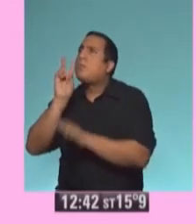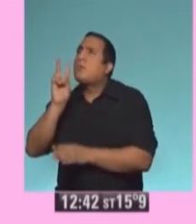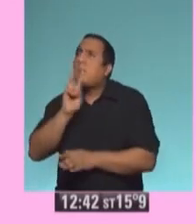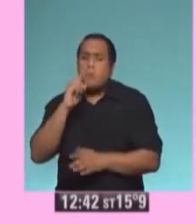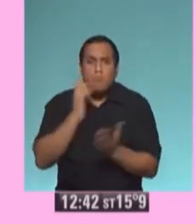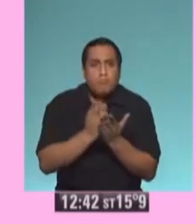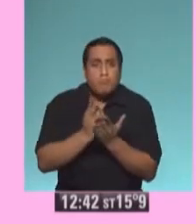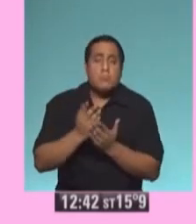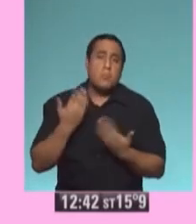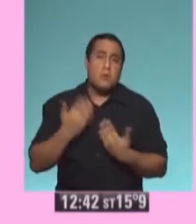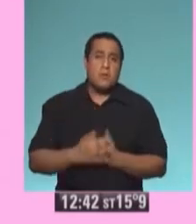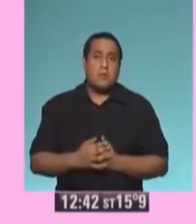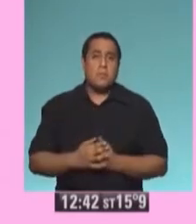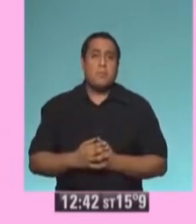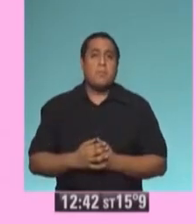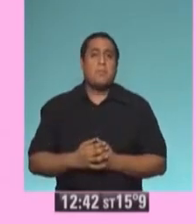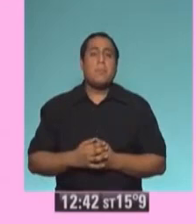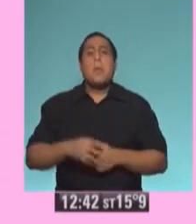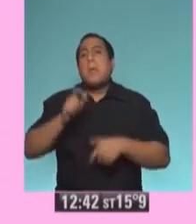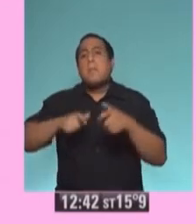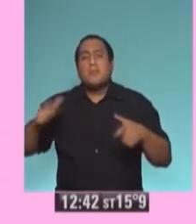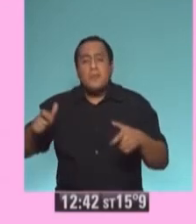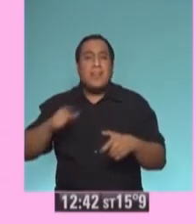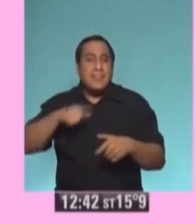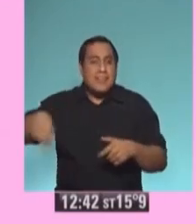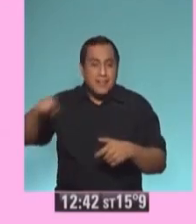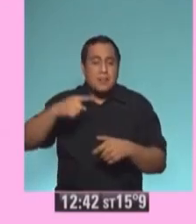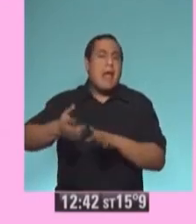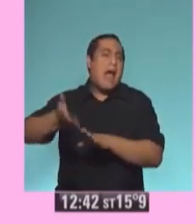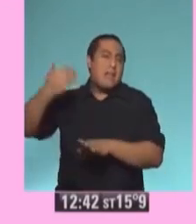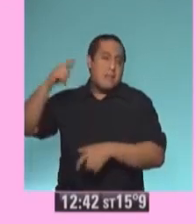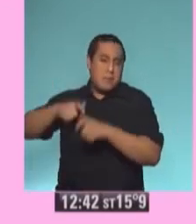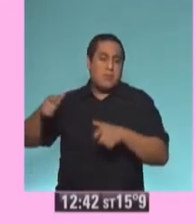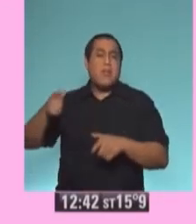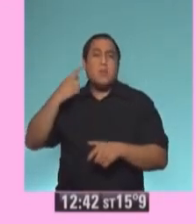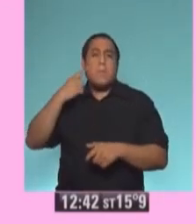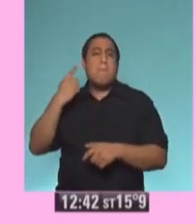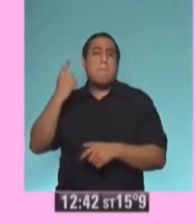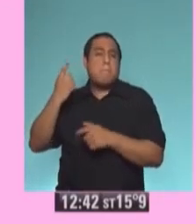que los naturalistas, vamos a decir, los primeros naturalistas, ¿cómo se formaron?